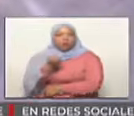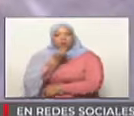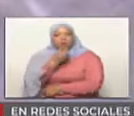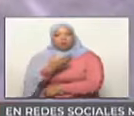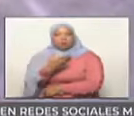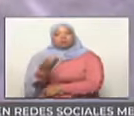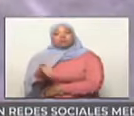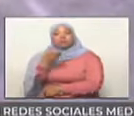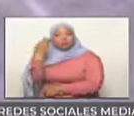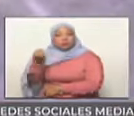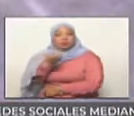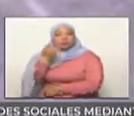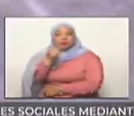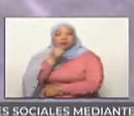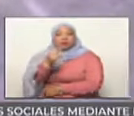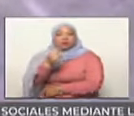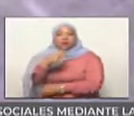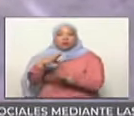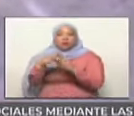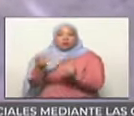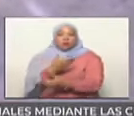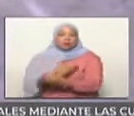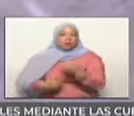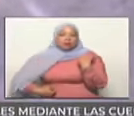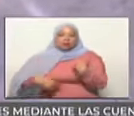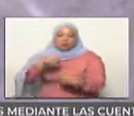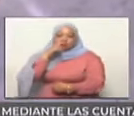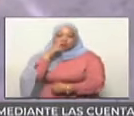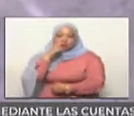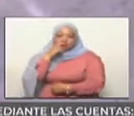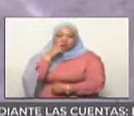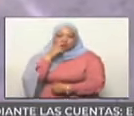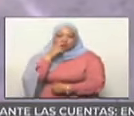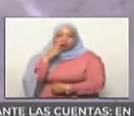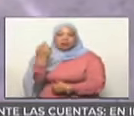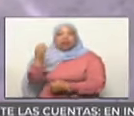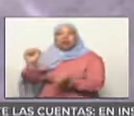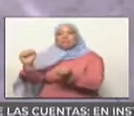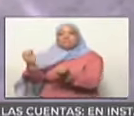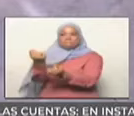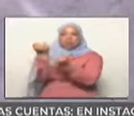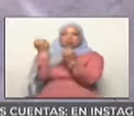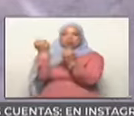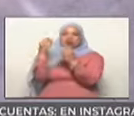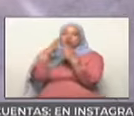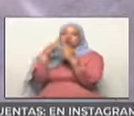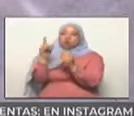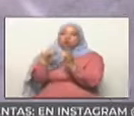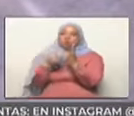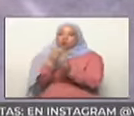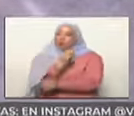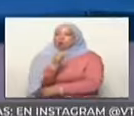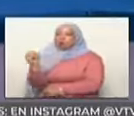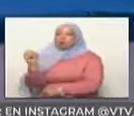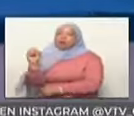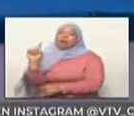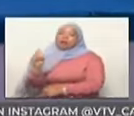augurios, buenas noticias para usted. Una puerta se les cierra, miles se les abren. Así es,